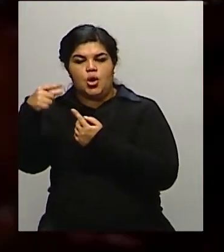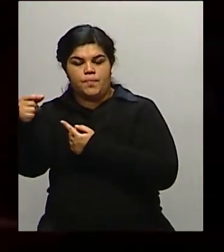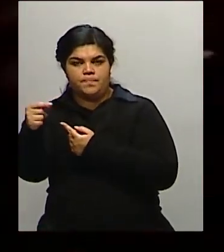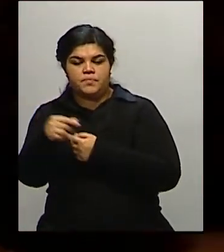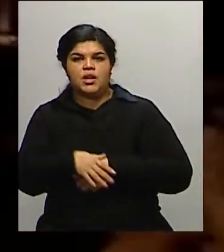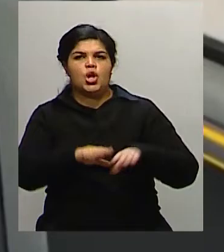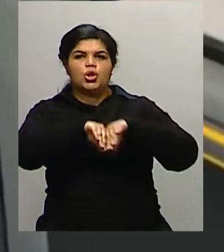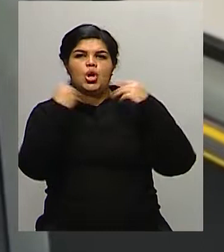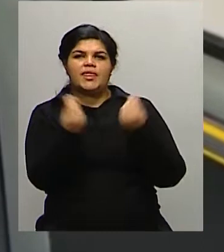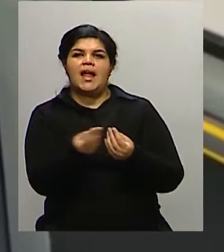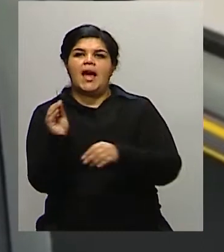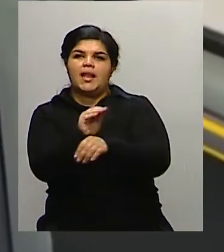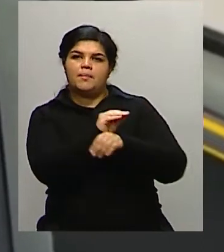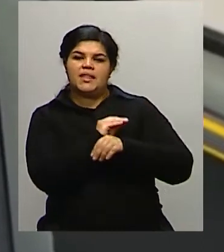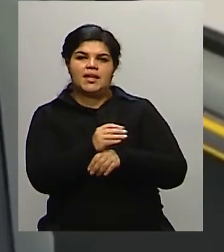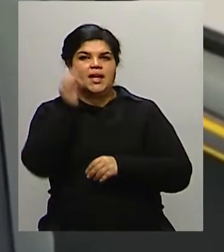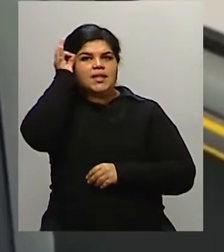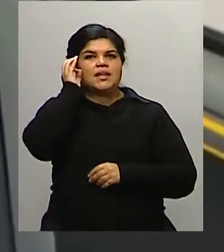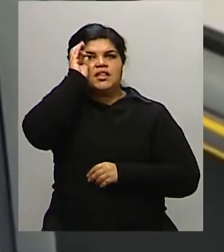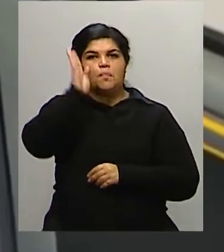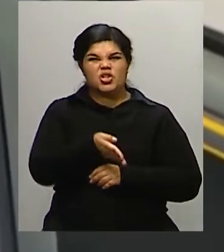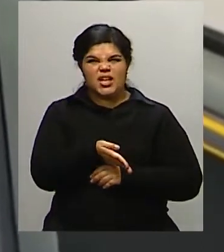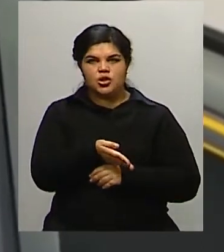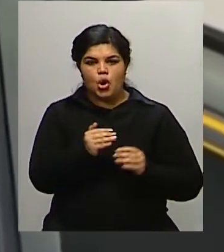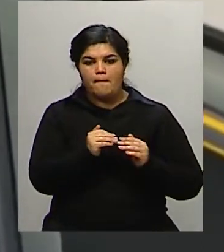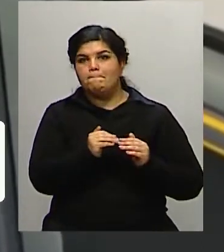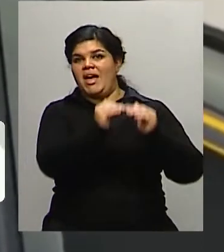30% más elevados que en el 2021 y